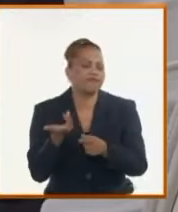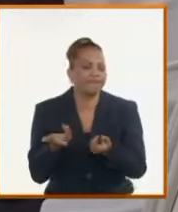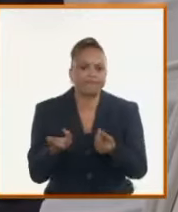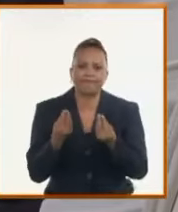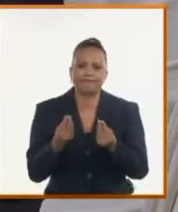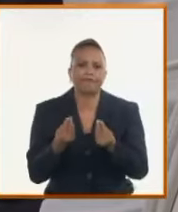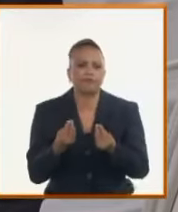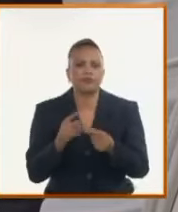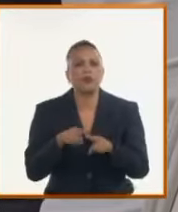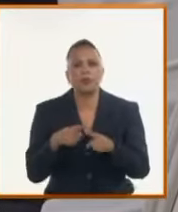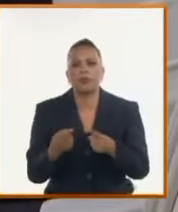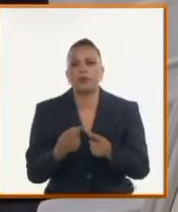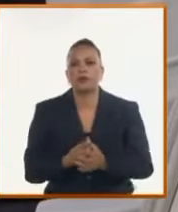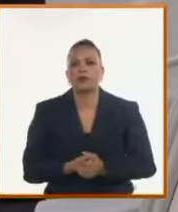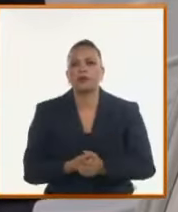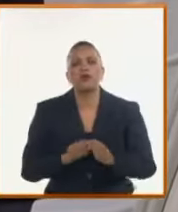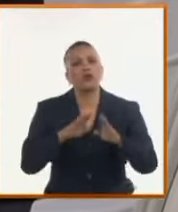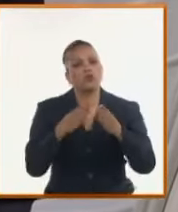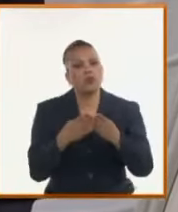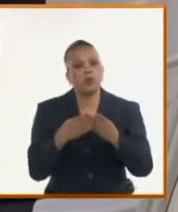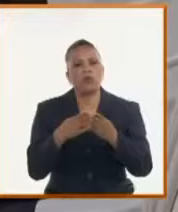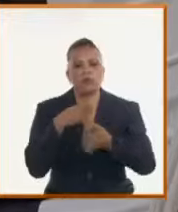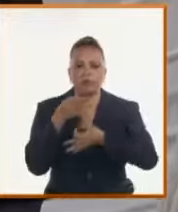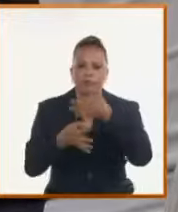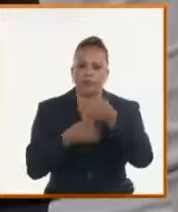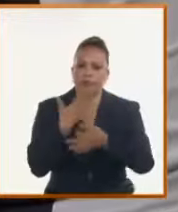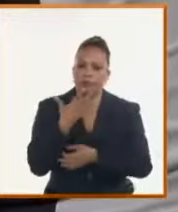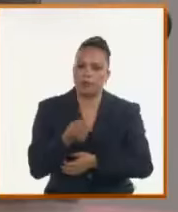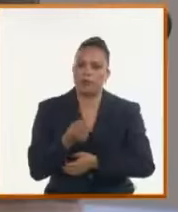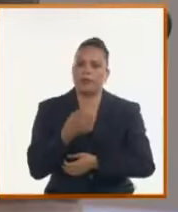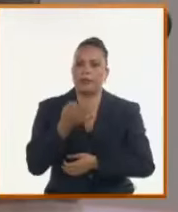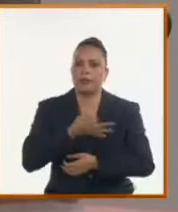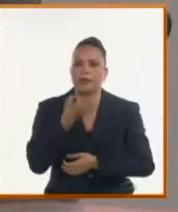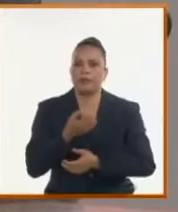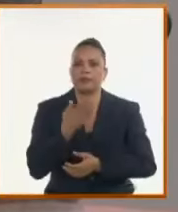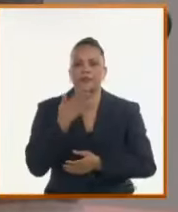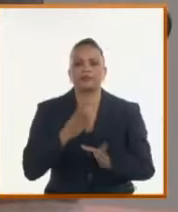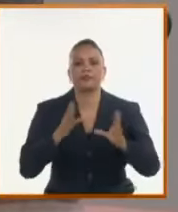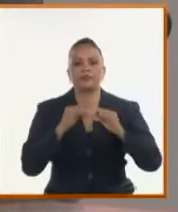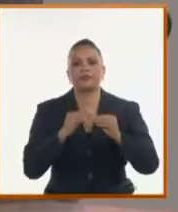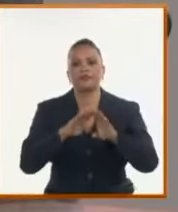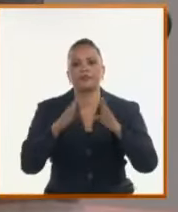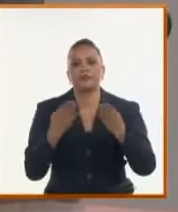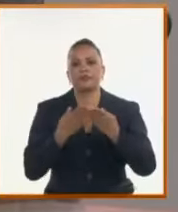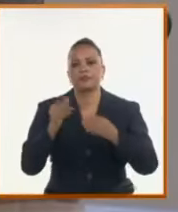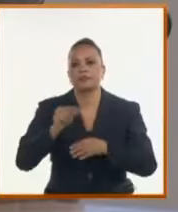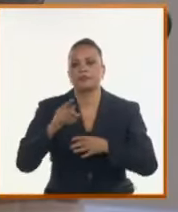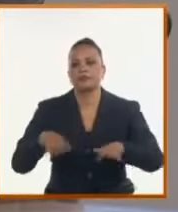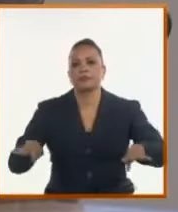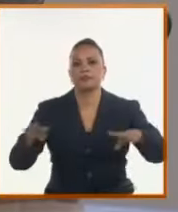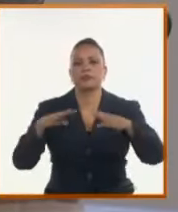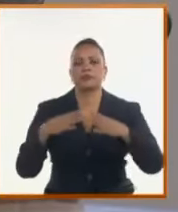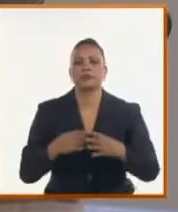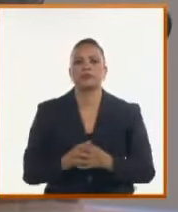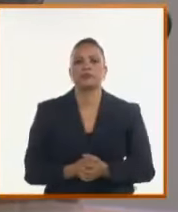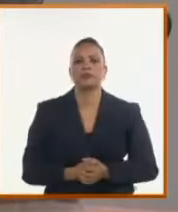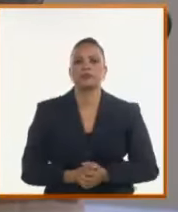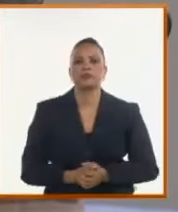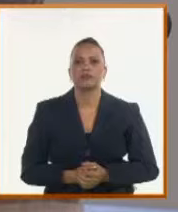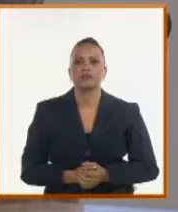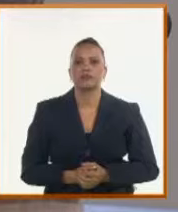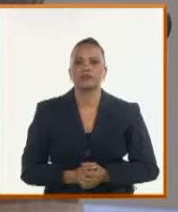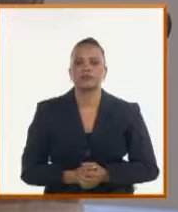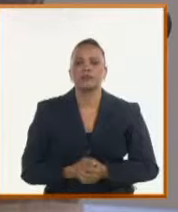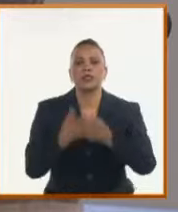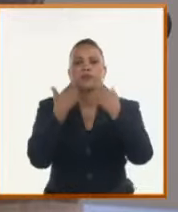en obra decir de todo esos elementos me gustaría su valoración Buenas noches Randy y todos los televidentes que nos escuchan eh es válido